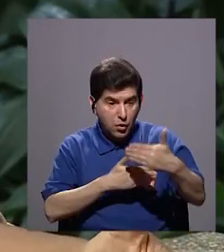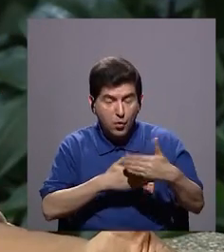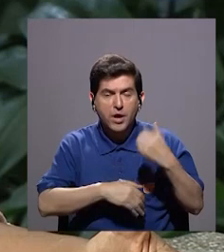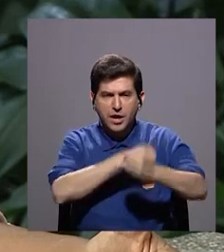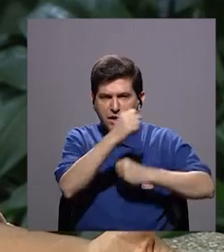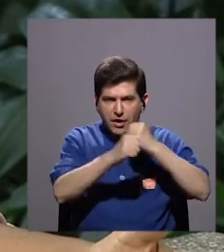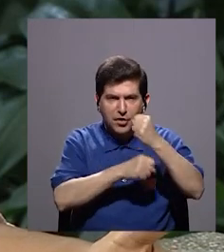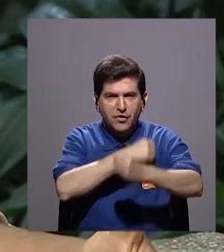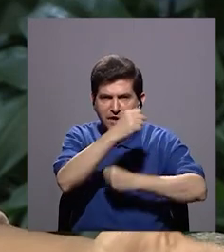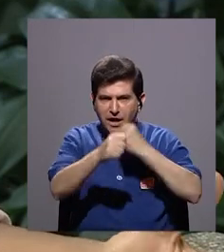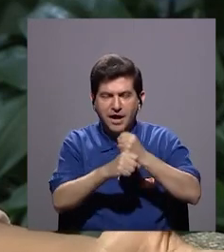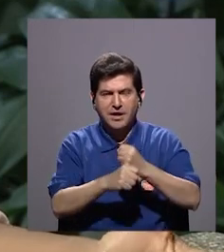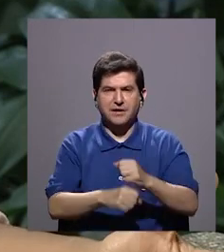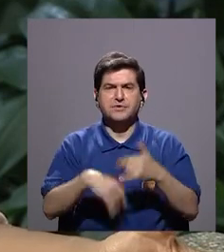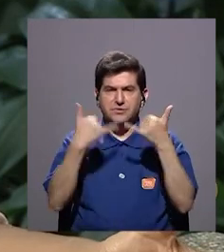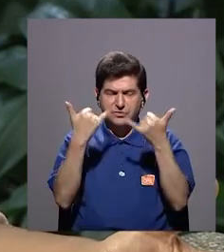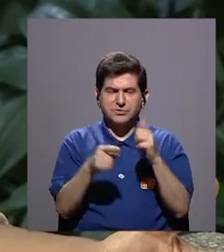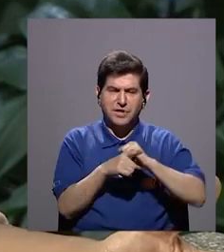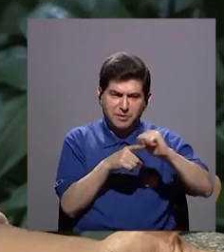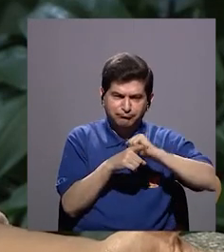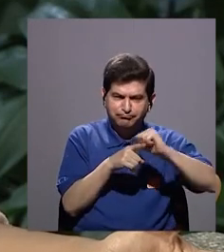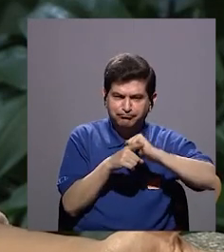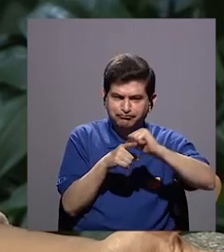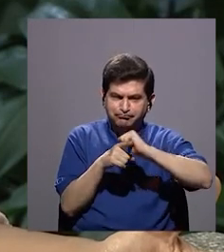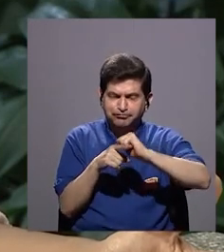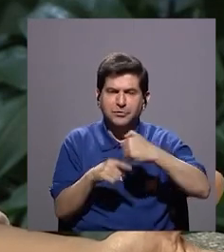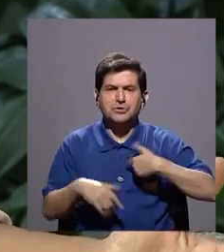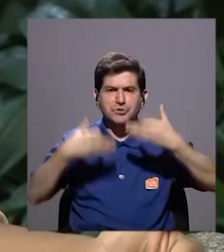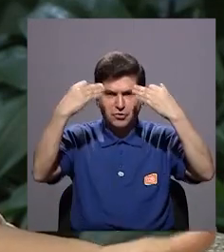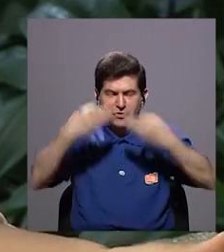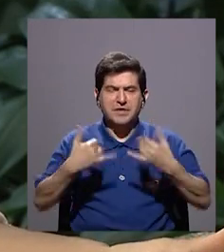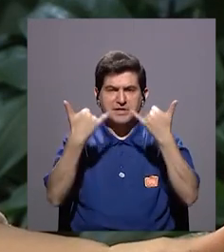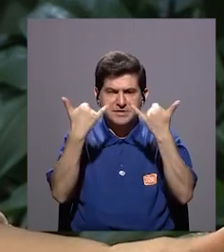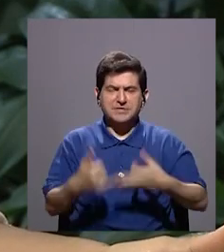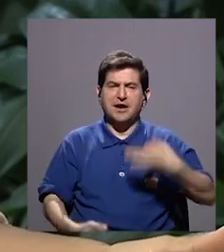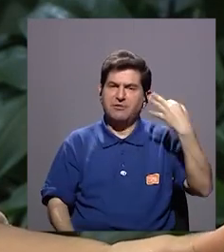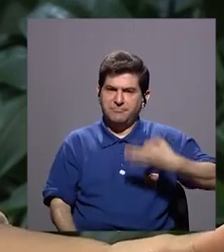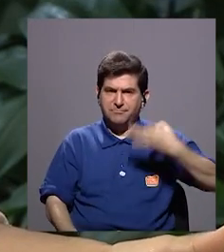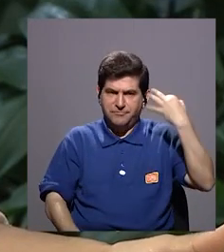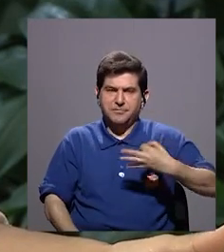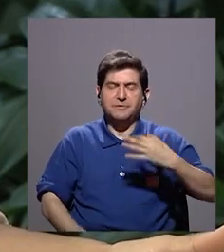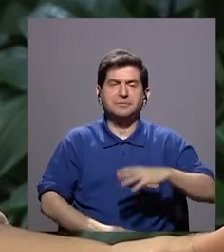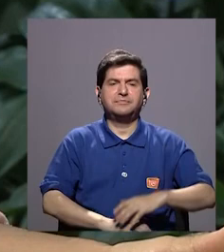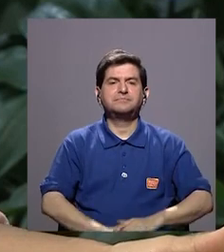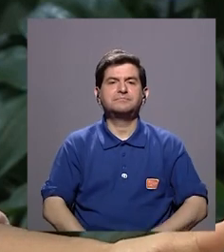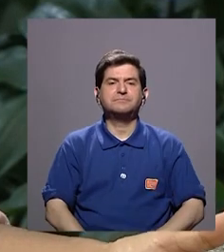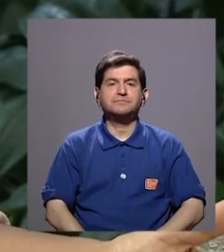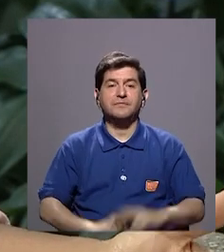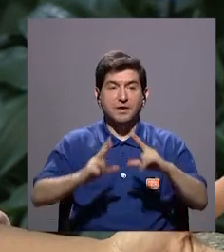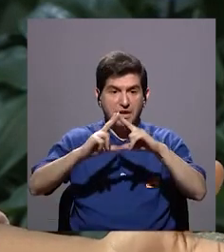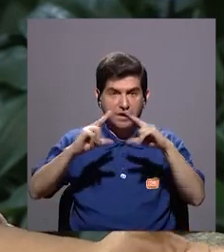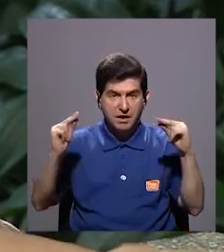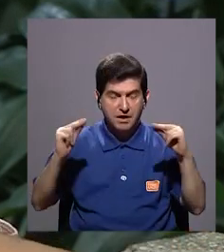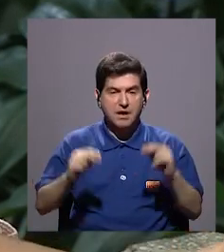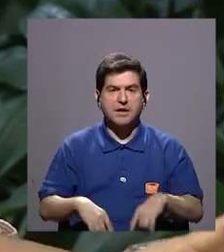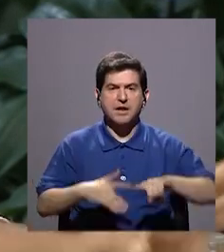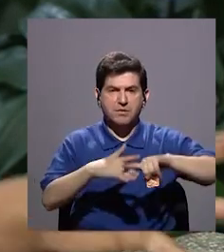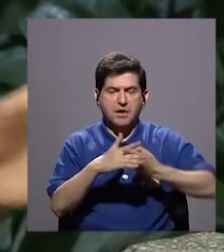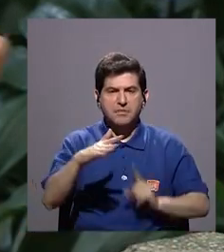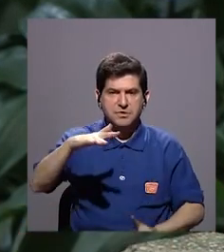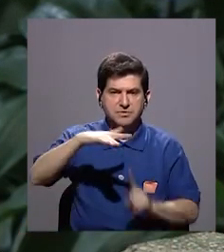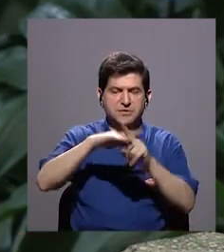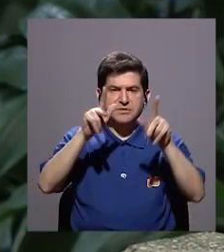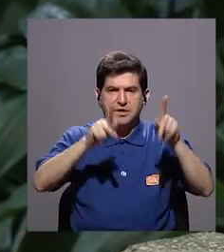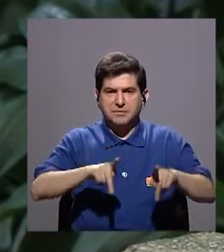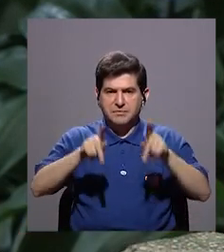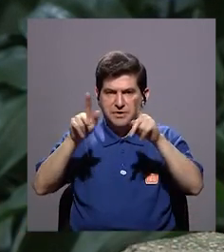Después de muchos años, buenos años de practicarlo, decidí hacerlo ya de manera formal y en Nicaragua empezó